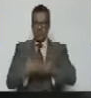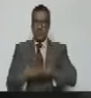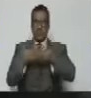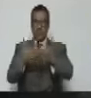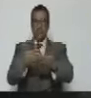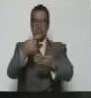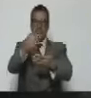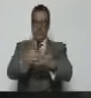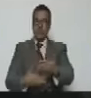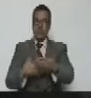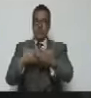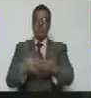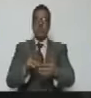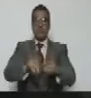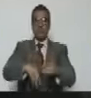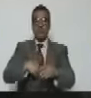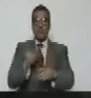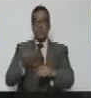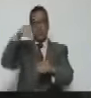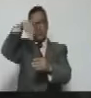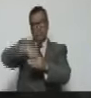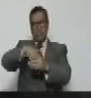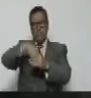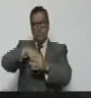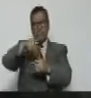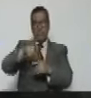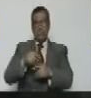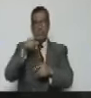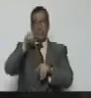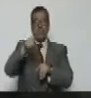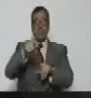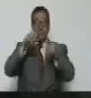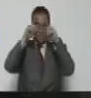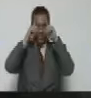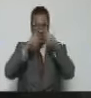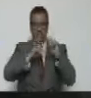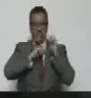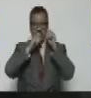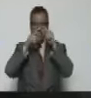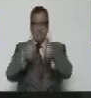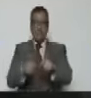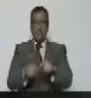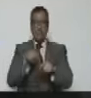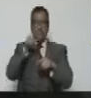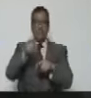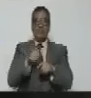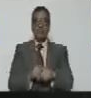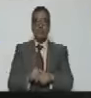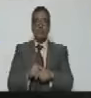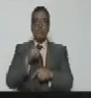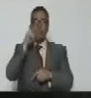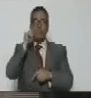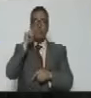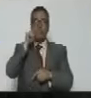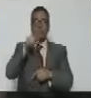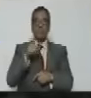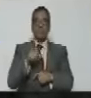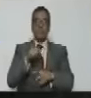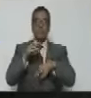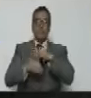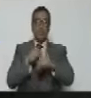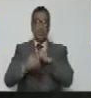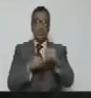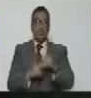que podamos votar por esta designación de este hombre que ha